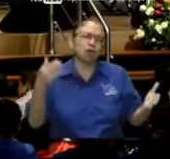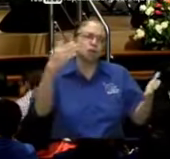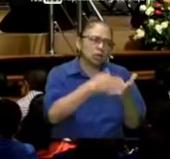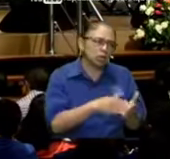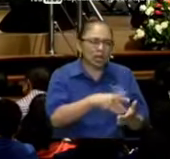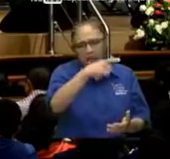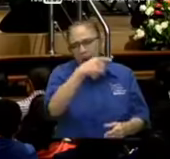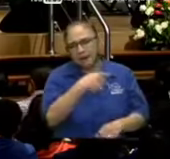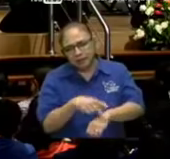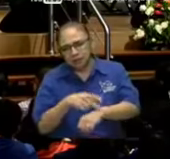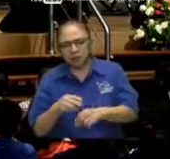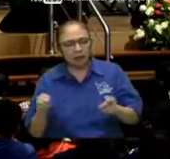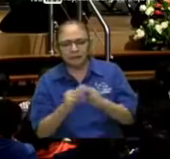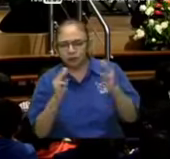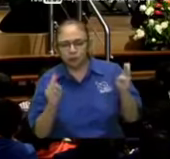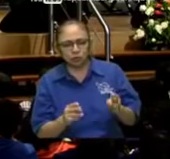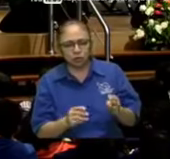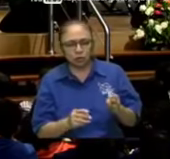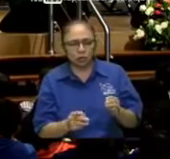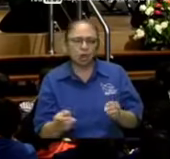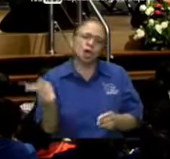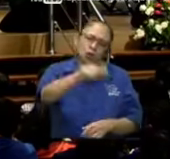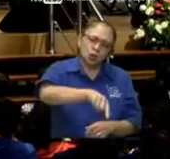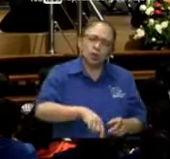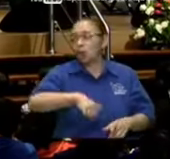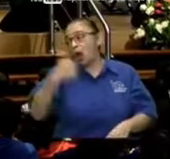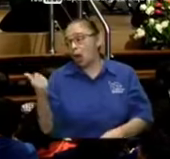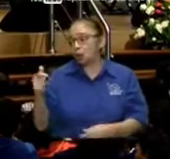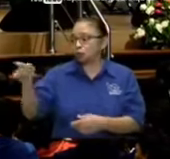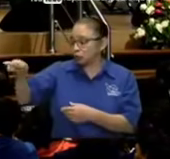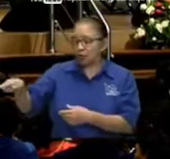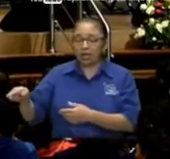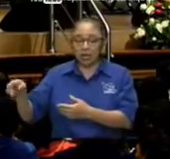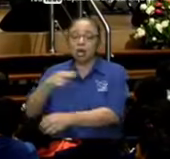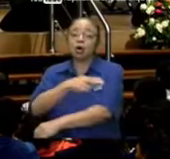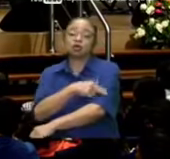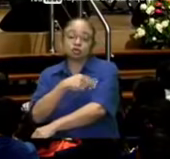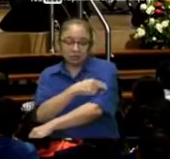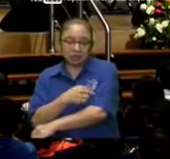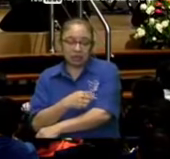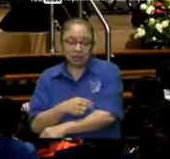ahí me fui a no sé dónde, y así. Y Jairo, esperando.